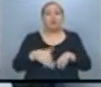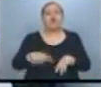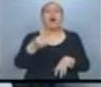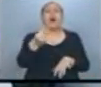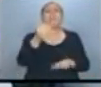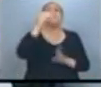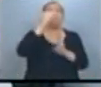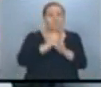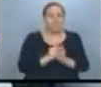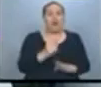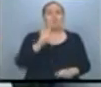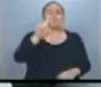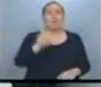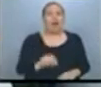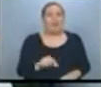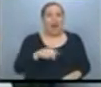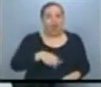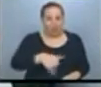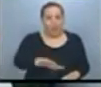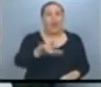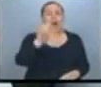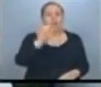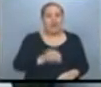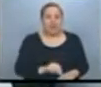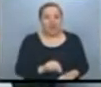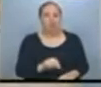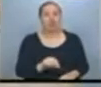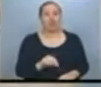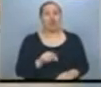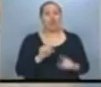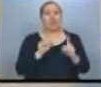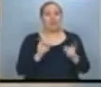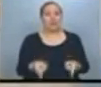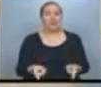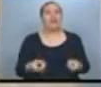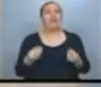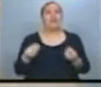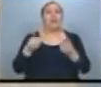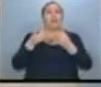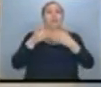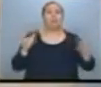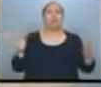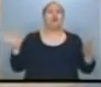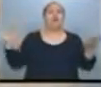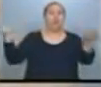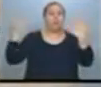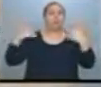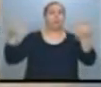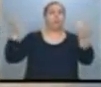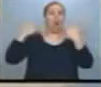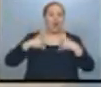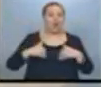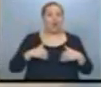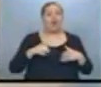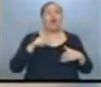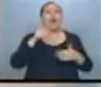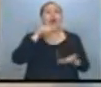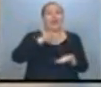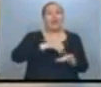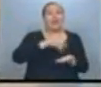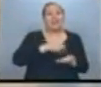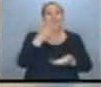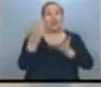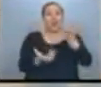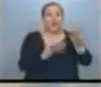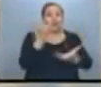las notebooks, un poco por los tributos que van a bajar los impuestos y por otro que van a abrir las importaciones a granel. Ahora, en Tierra del Fuego, donde